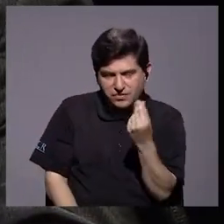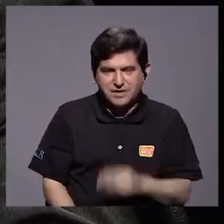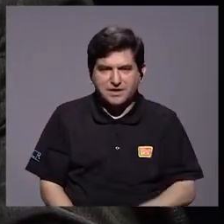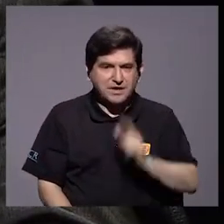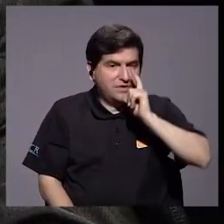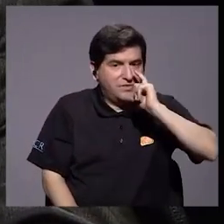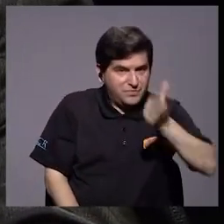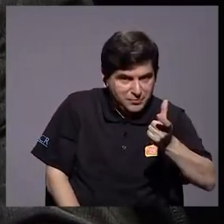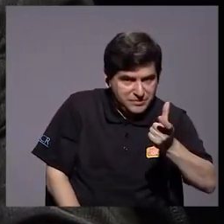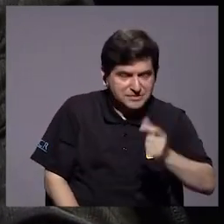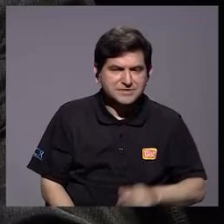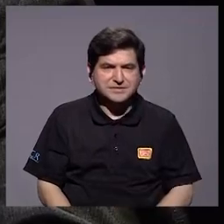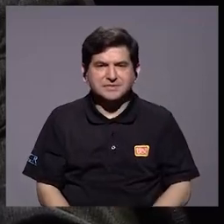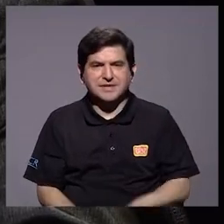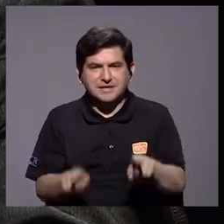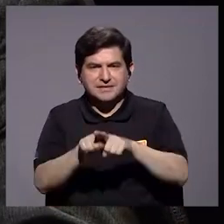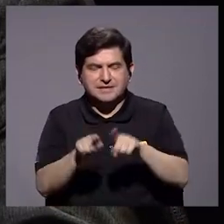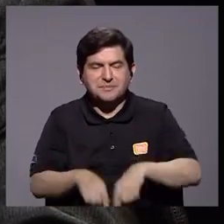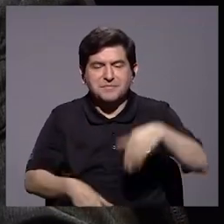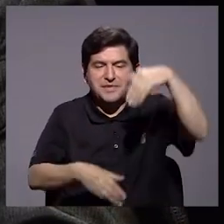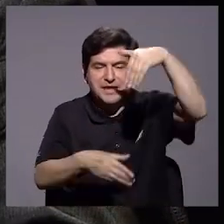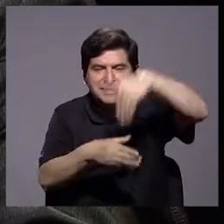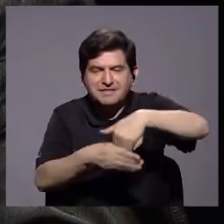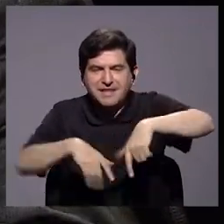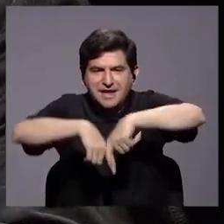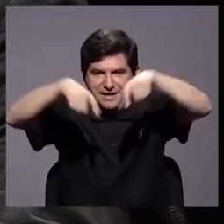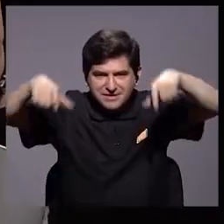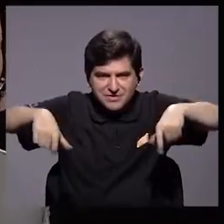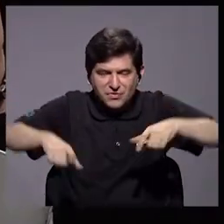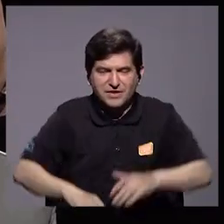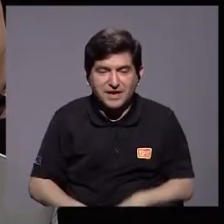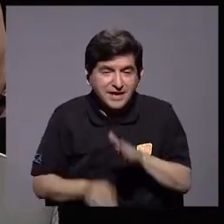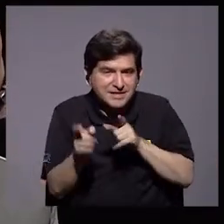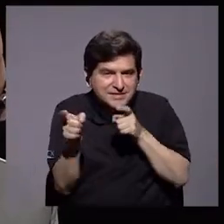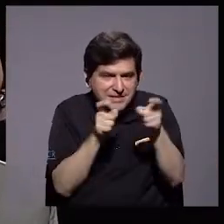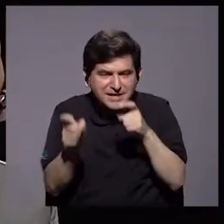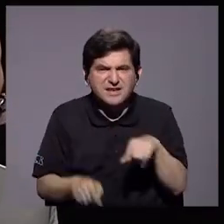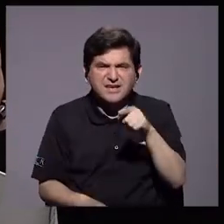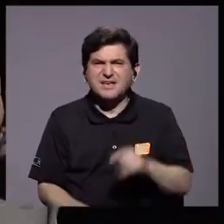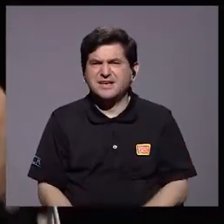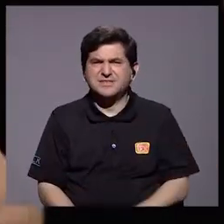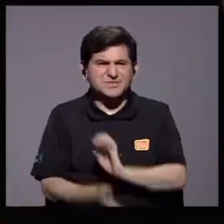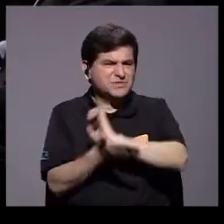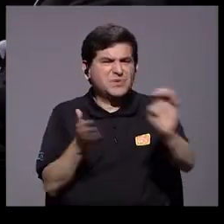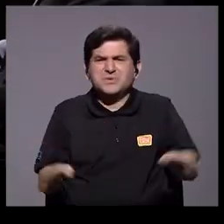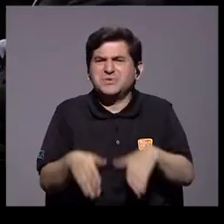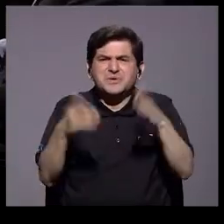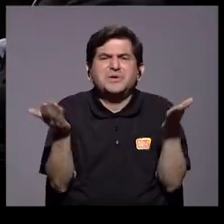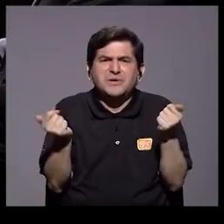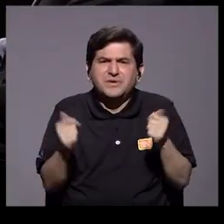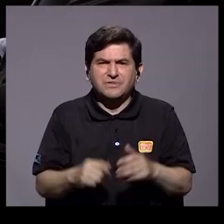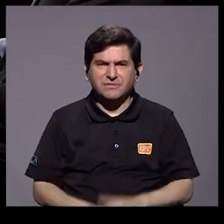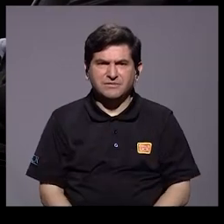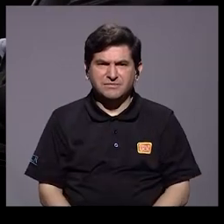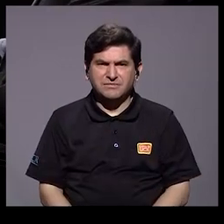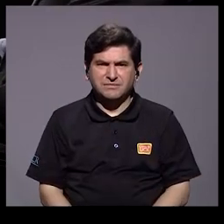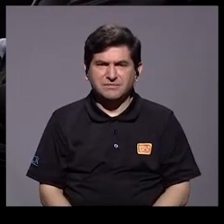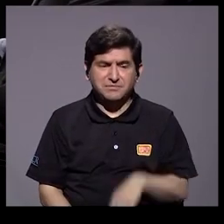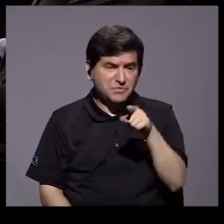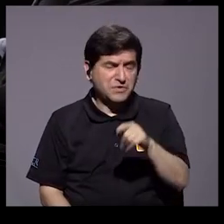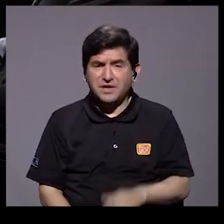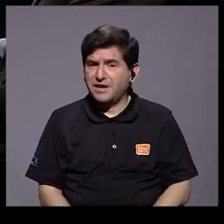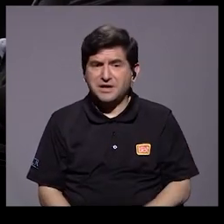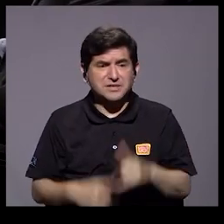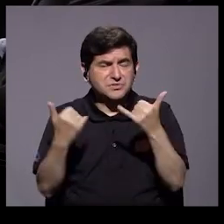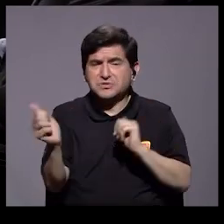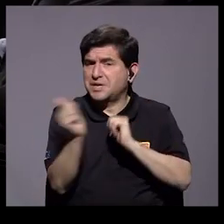y poder manejar lo que pasa dentro de la cancha son nos aventamos de compra como nos saltamos eso programa porque se